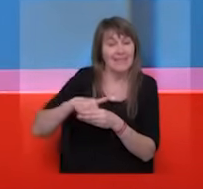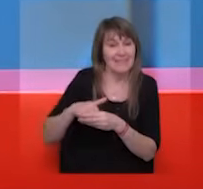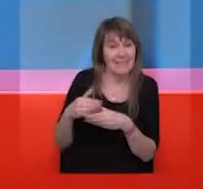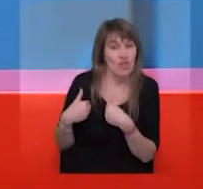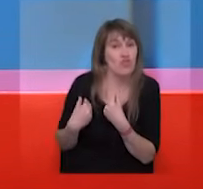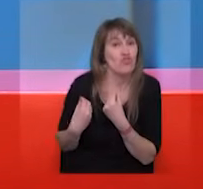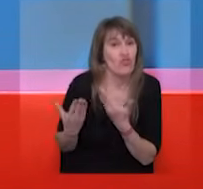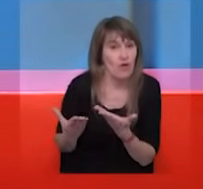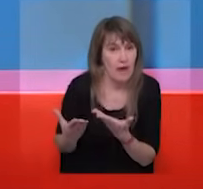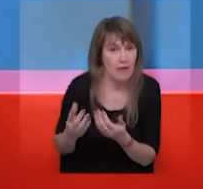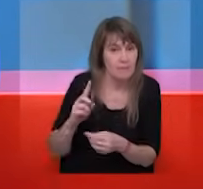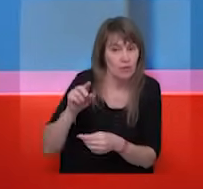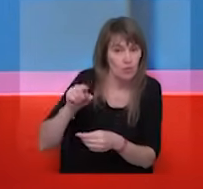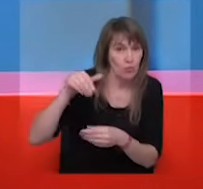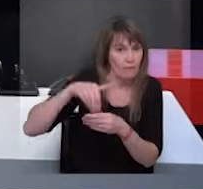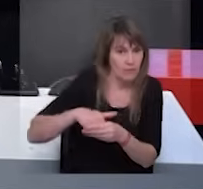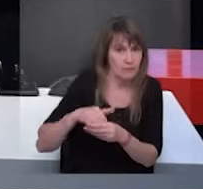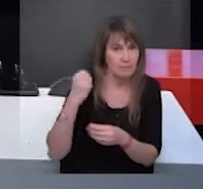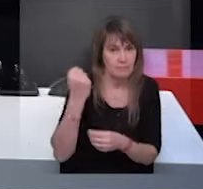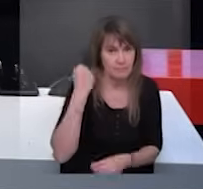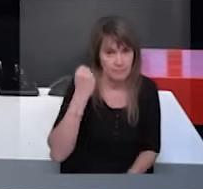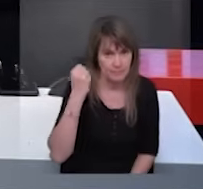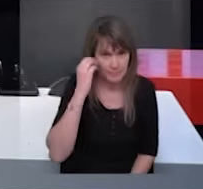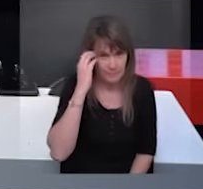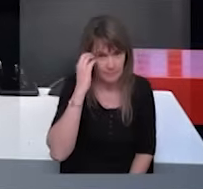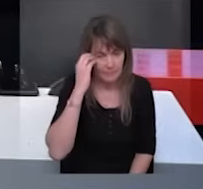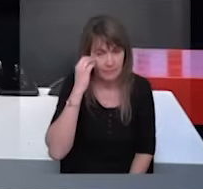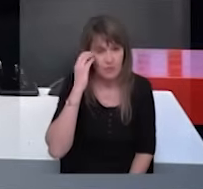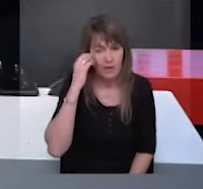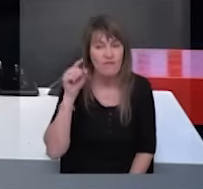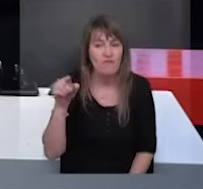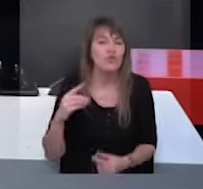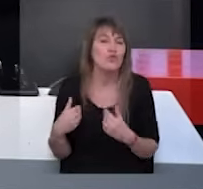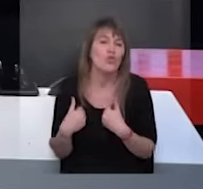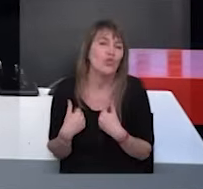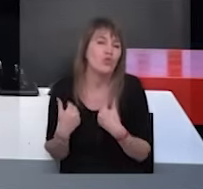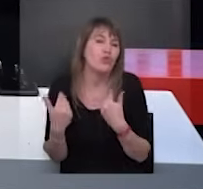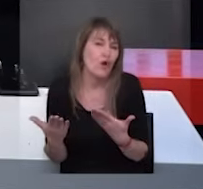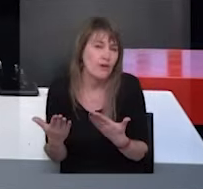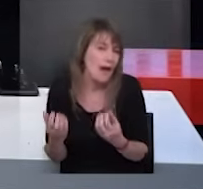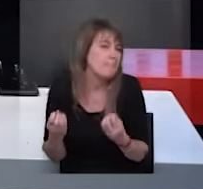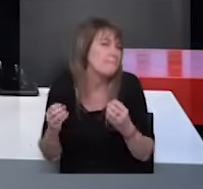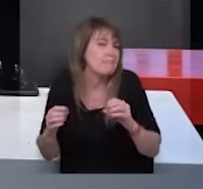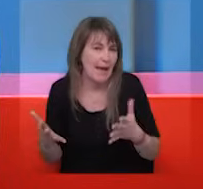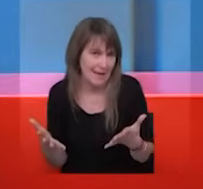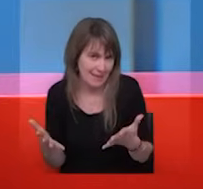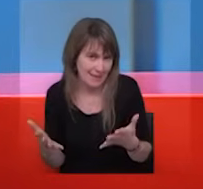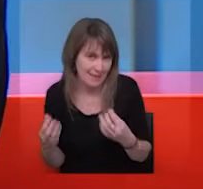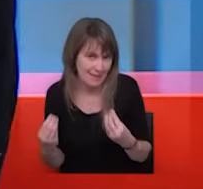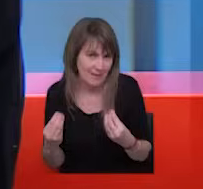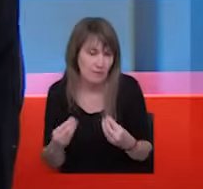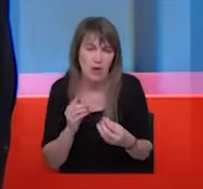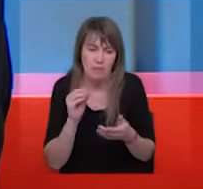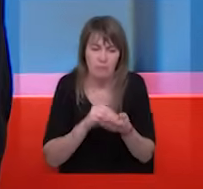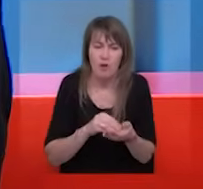pesar más sobre todo porque yo no sé en qué condiciones vos doná porque como es una una